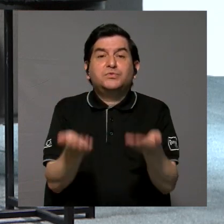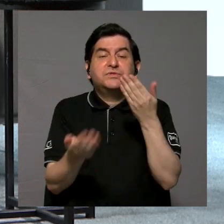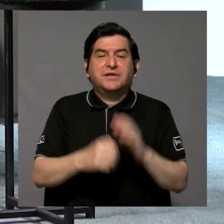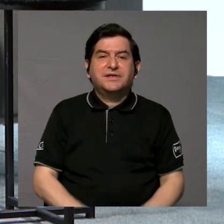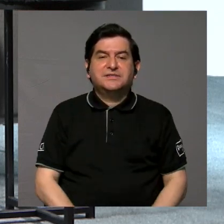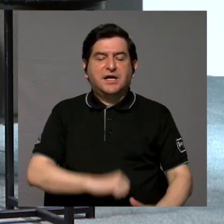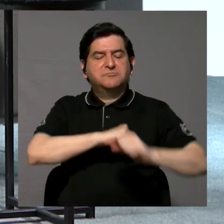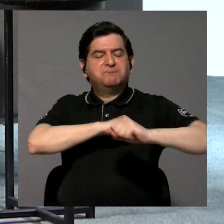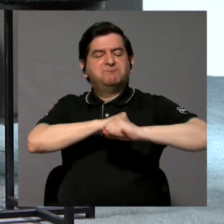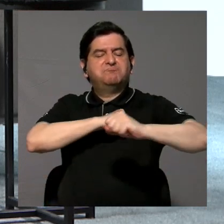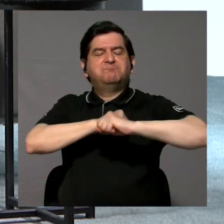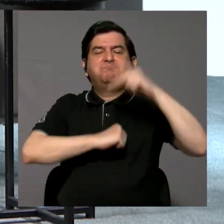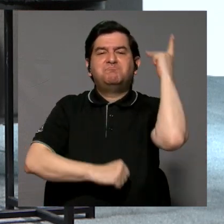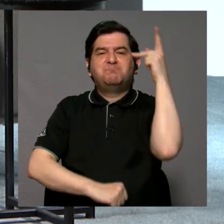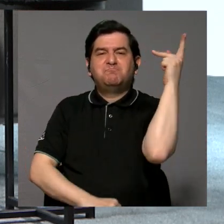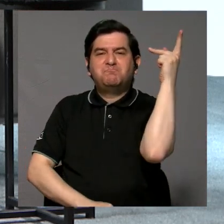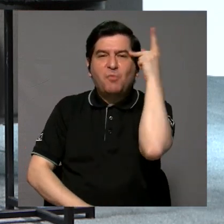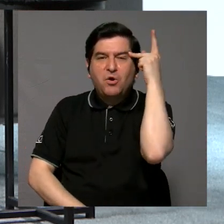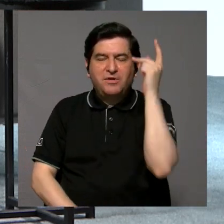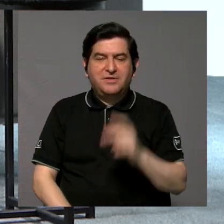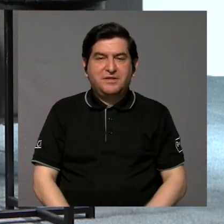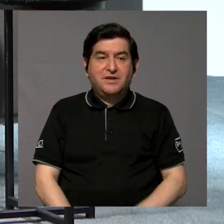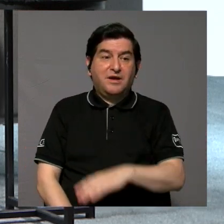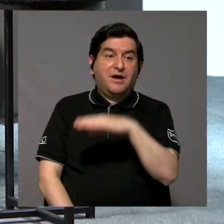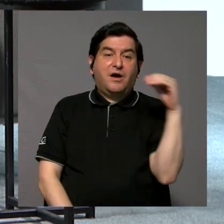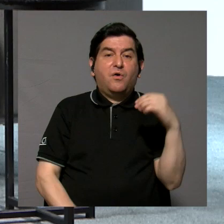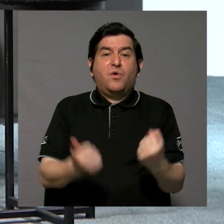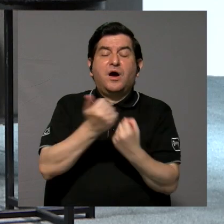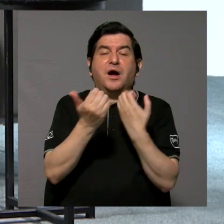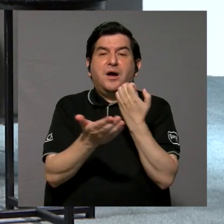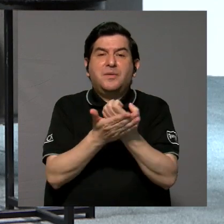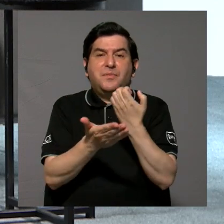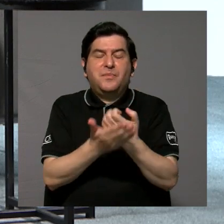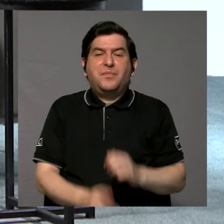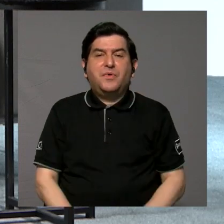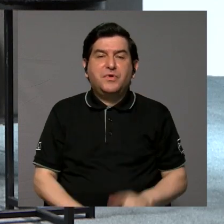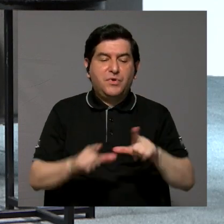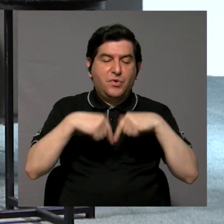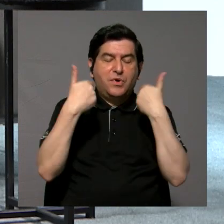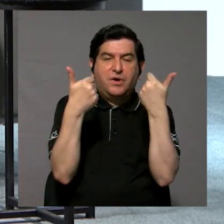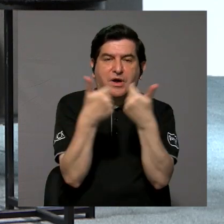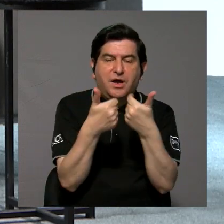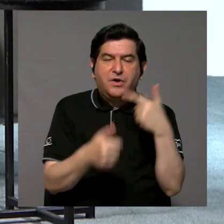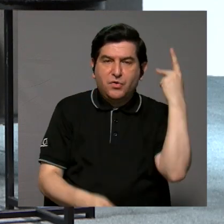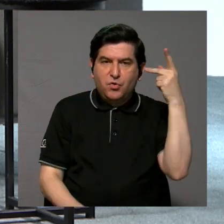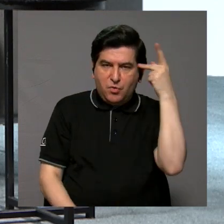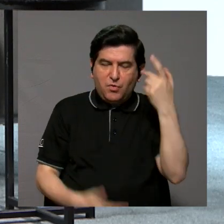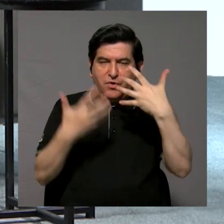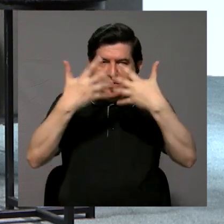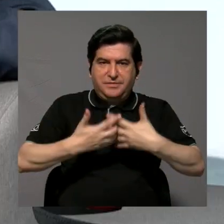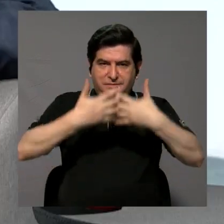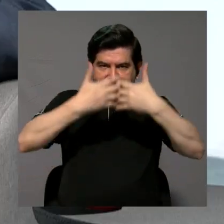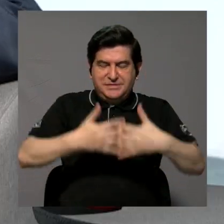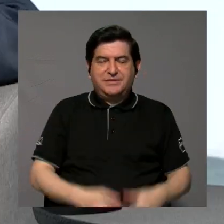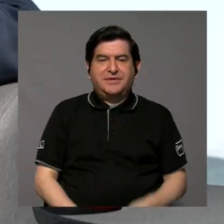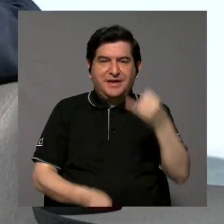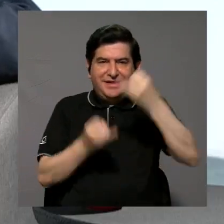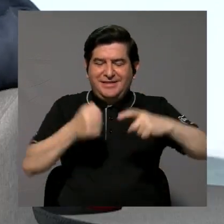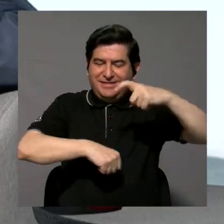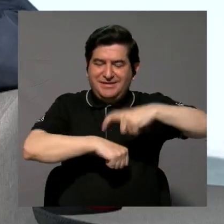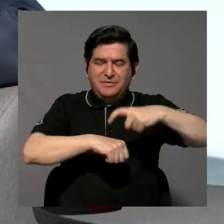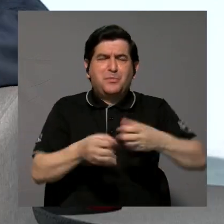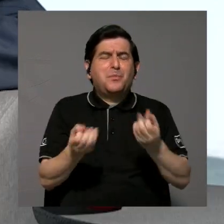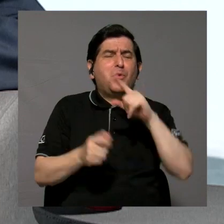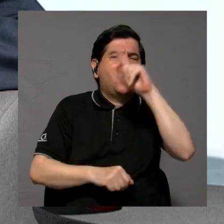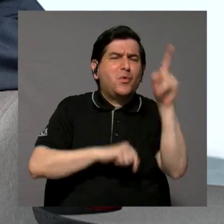probablemente propaganda política o propaganda económica para favorecer ciertos grupos políticos o empresariales. Se nos fue el tiempo,